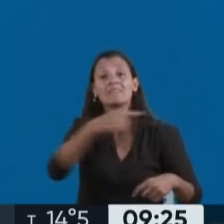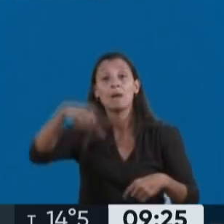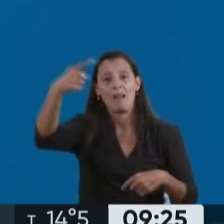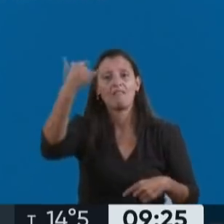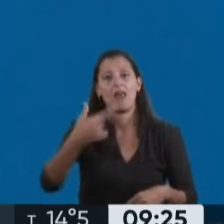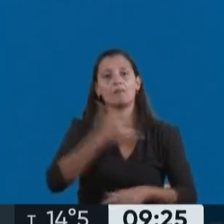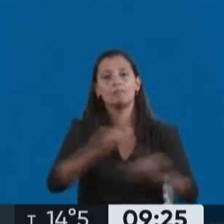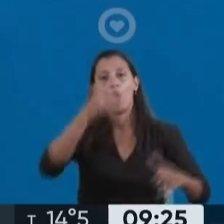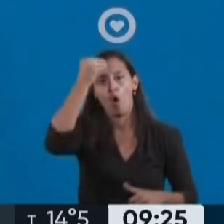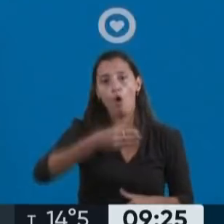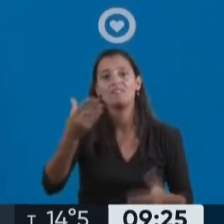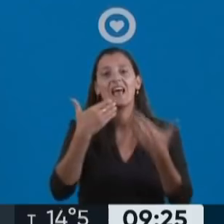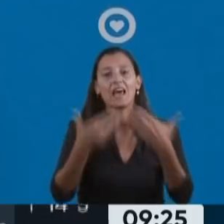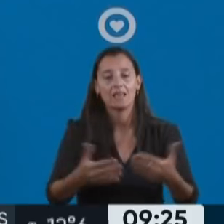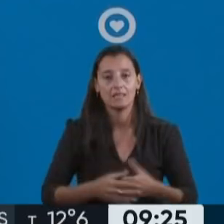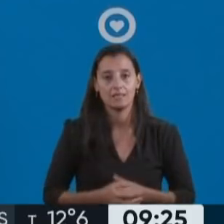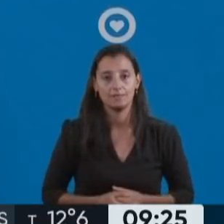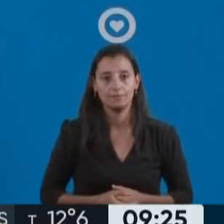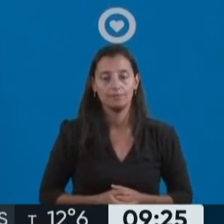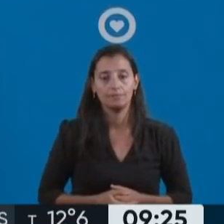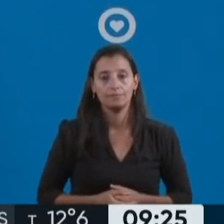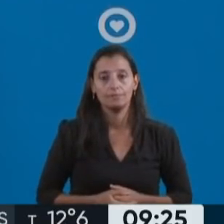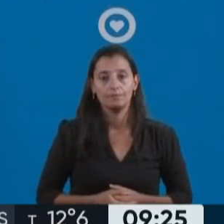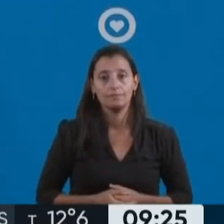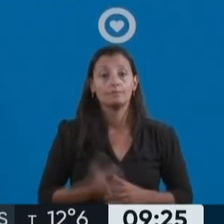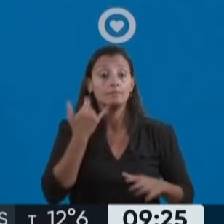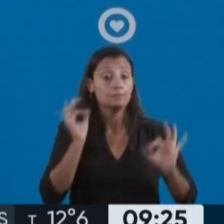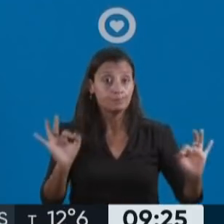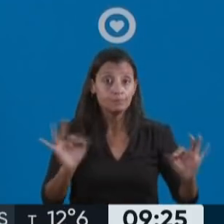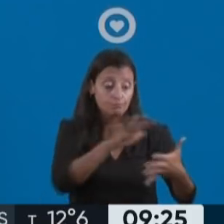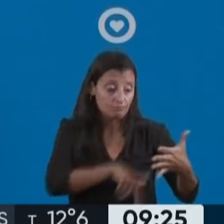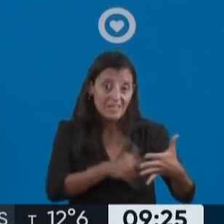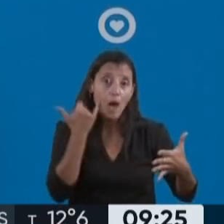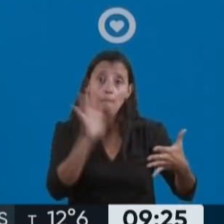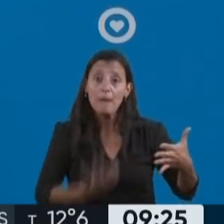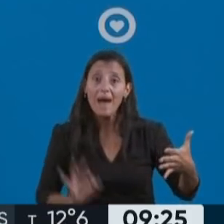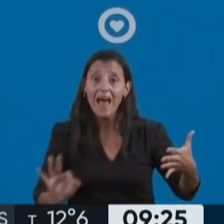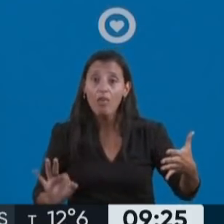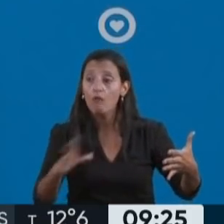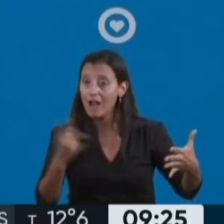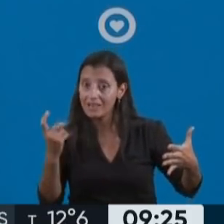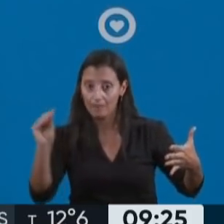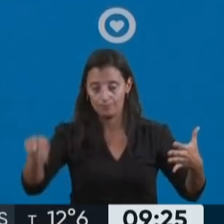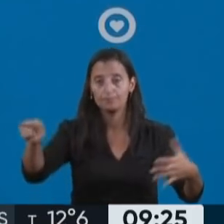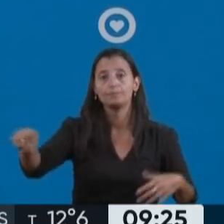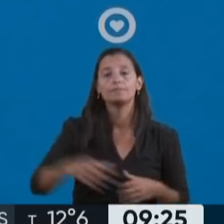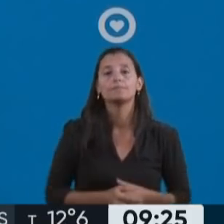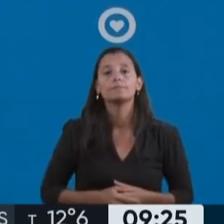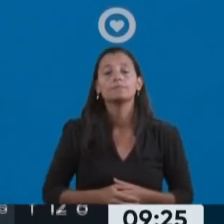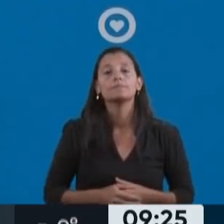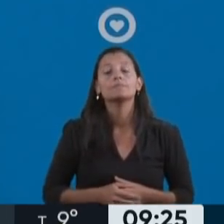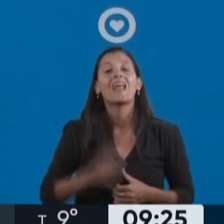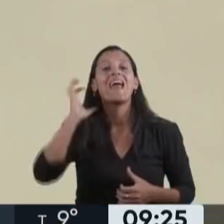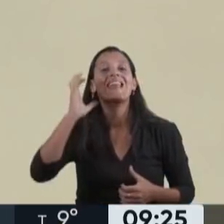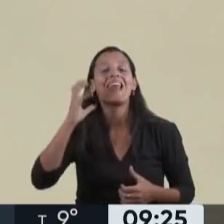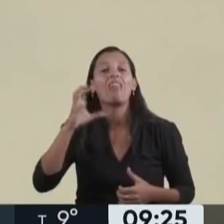que viene. Muchas gracias. Esto es lo que yo tengo por aquí. Estamos... ¿Qué tal? ¿Qué tal? Buen ¿Cómo día. le va? Diego Ruiz Díaz de Radio